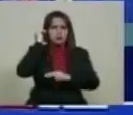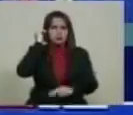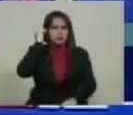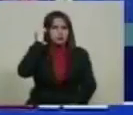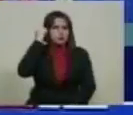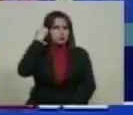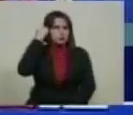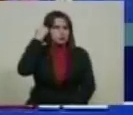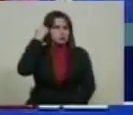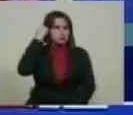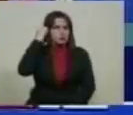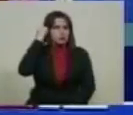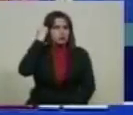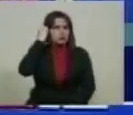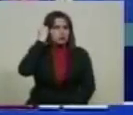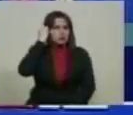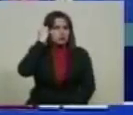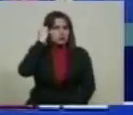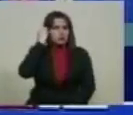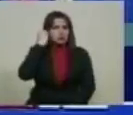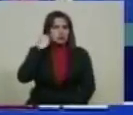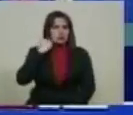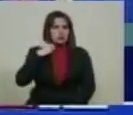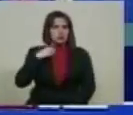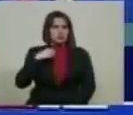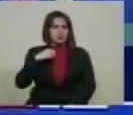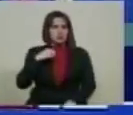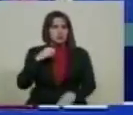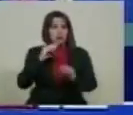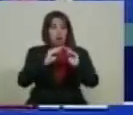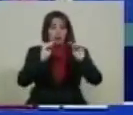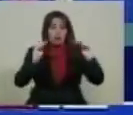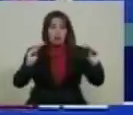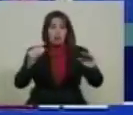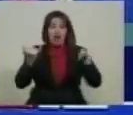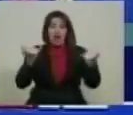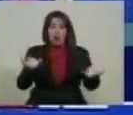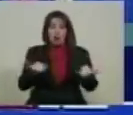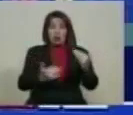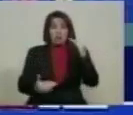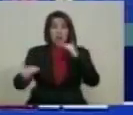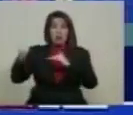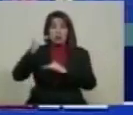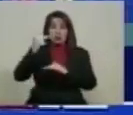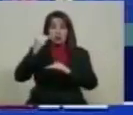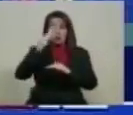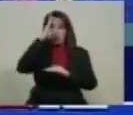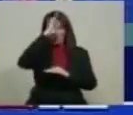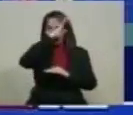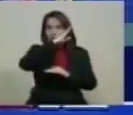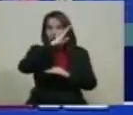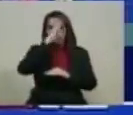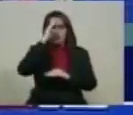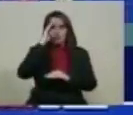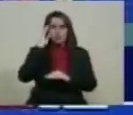Así que yo hago un llamado aún mayor, Diosdado, reconociendo lo que tú has